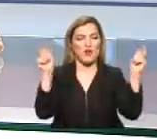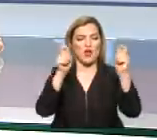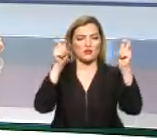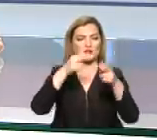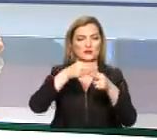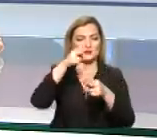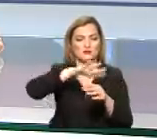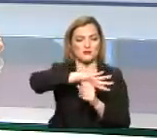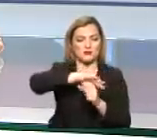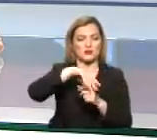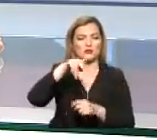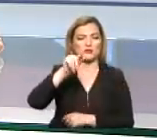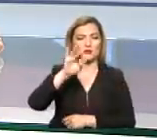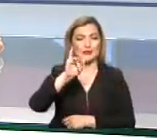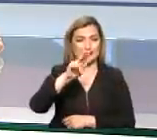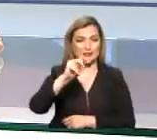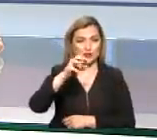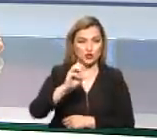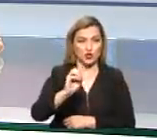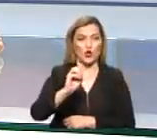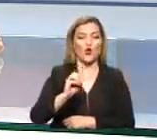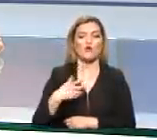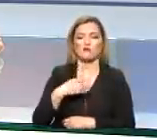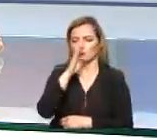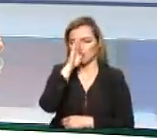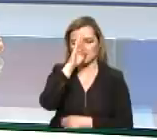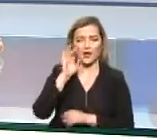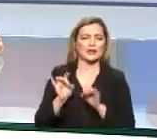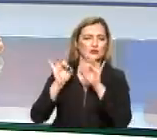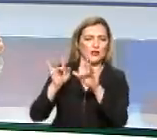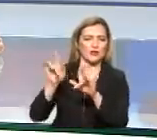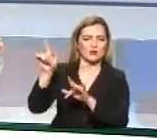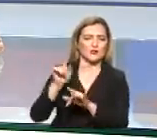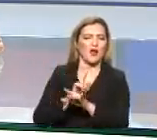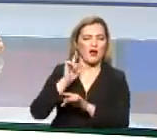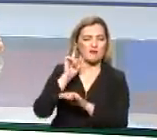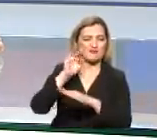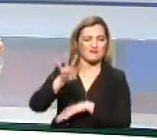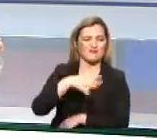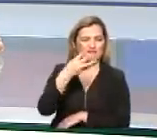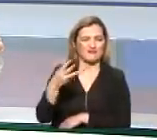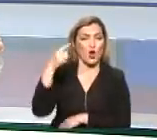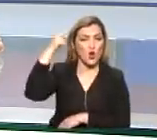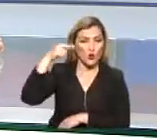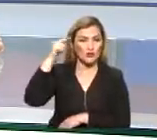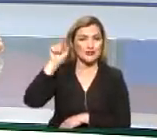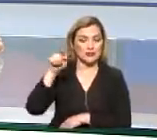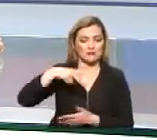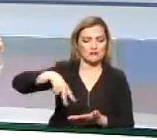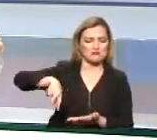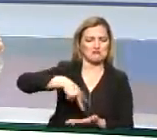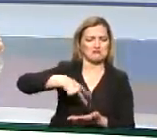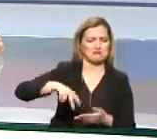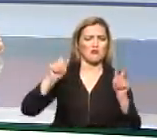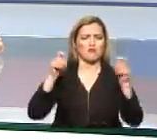con el hacker australiano Julian Assange en sus visitas a la Embajada de Ecuador en Londres. Durante 2 años consecutivos se celebró